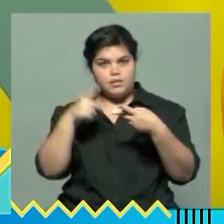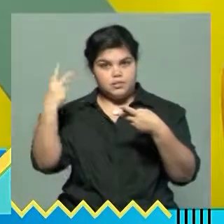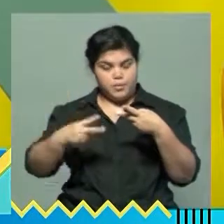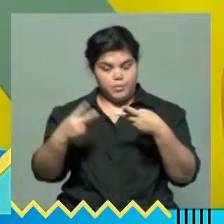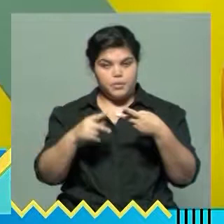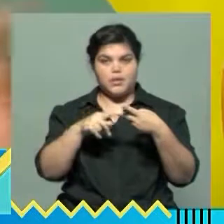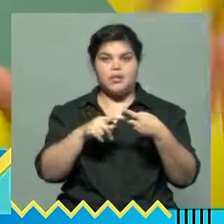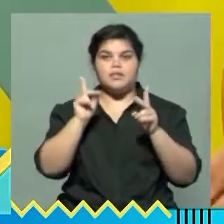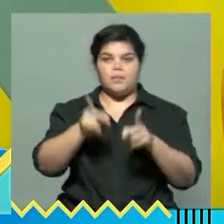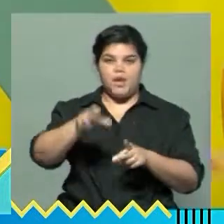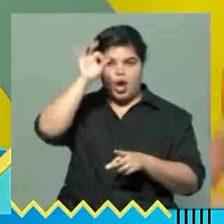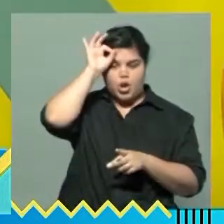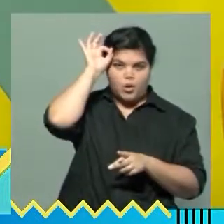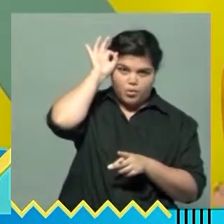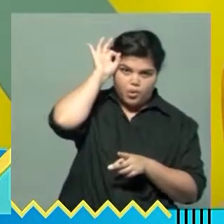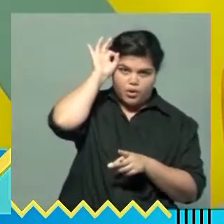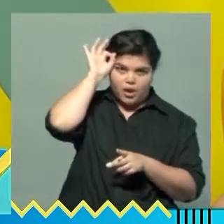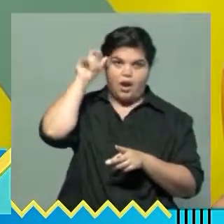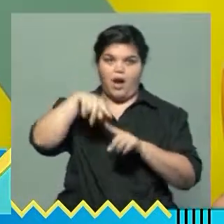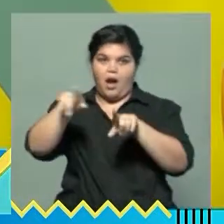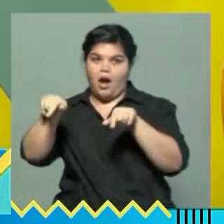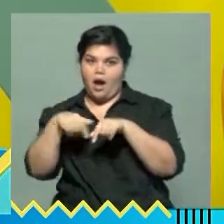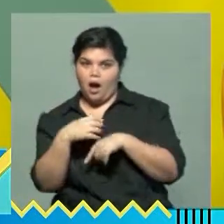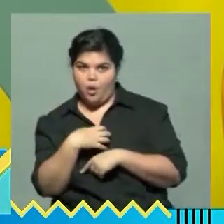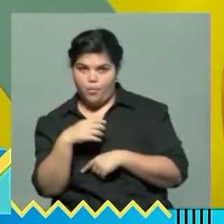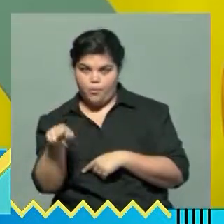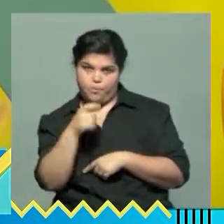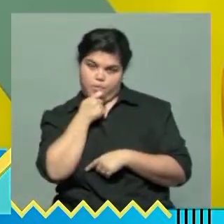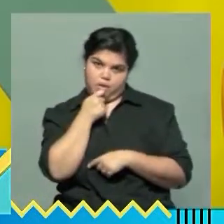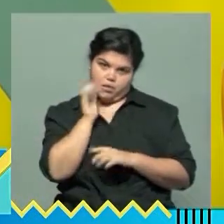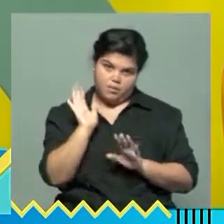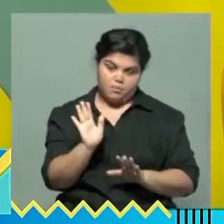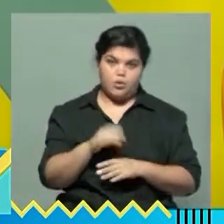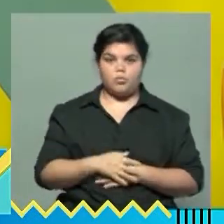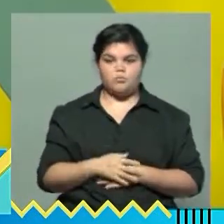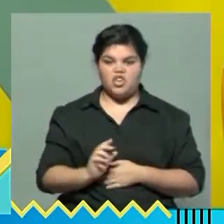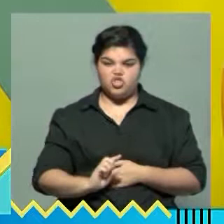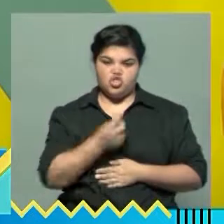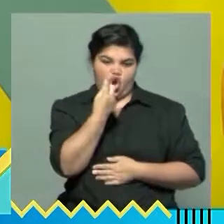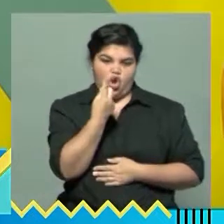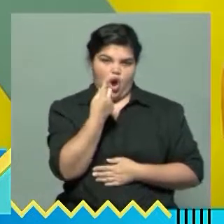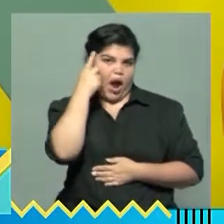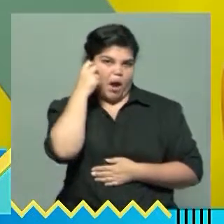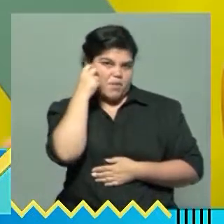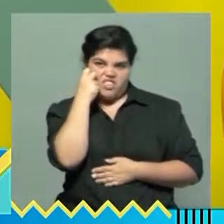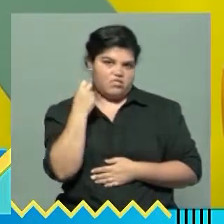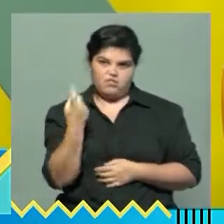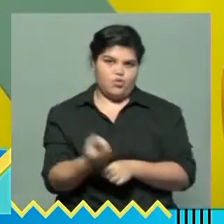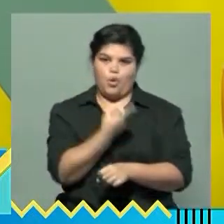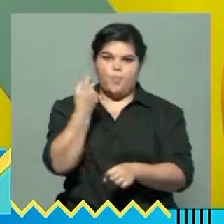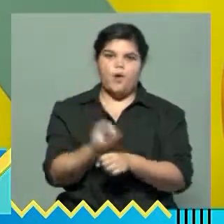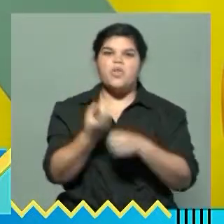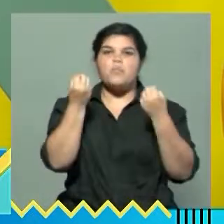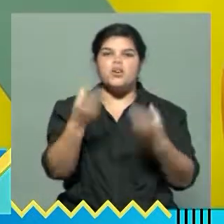nuestras neuronas con nuestras aulas, solo uno no aprende, sola una neurona no logra